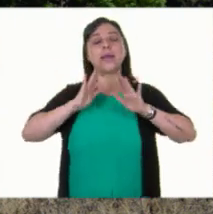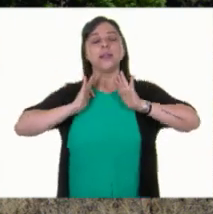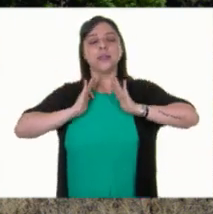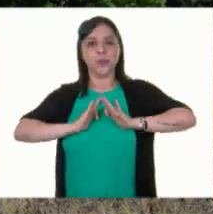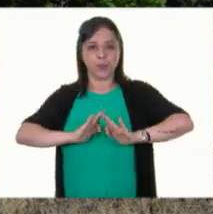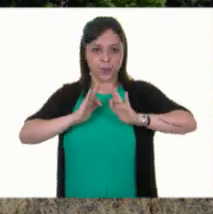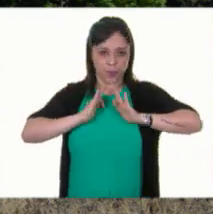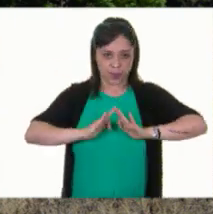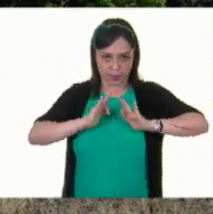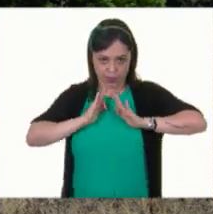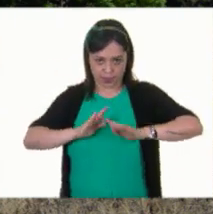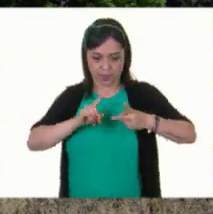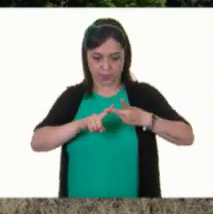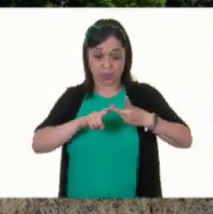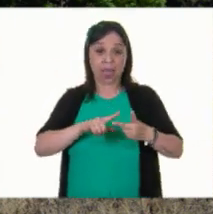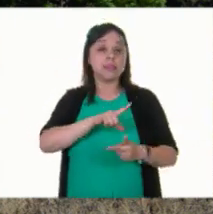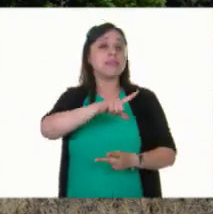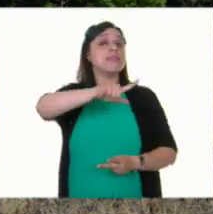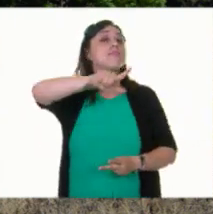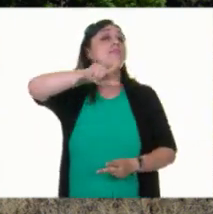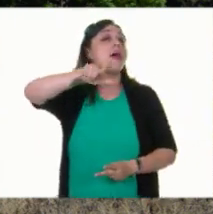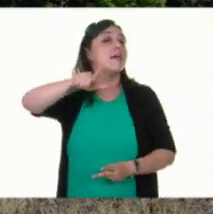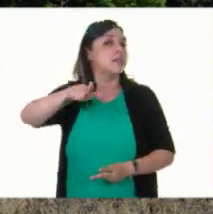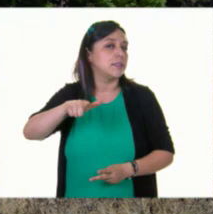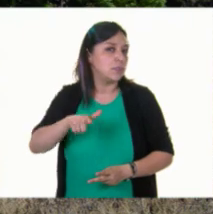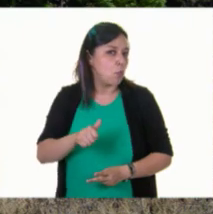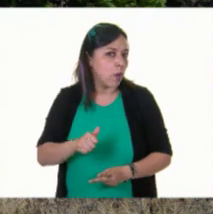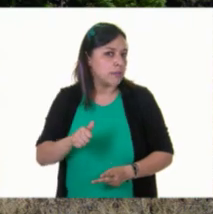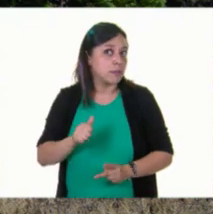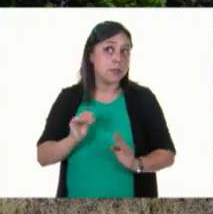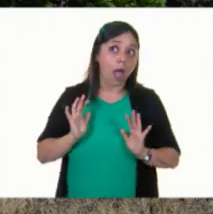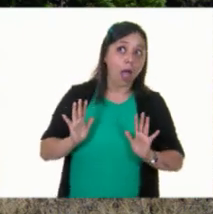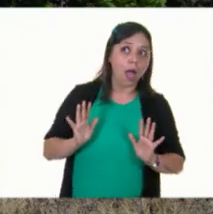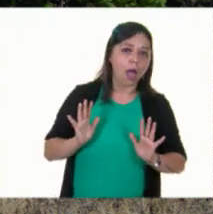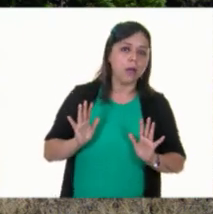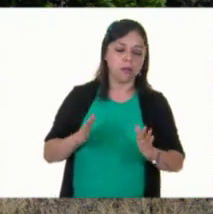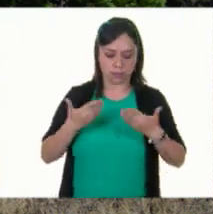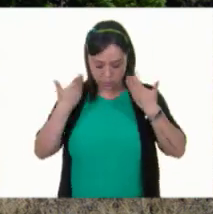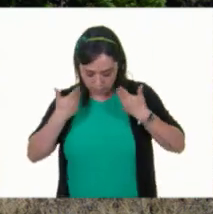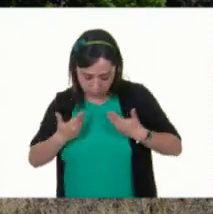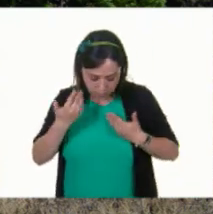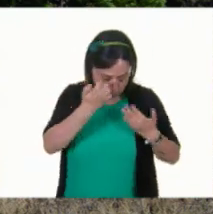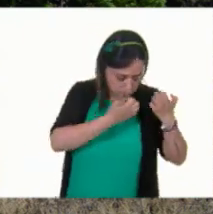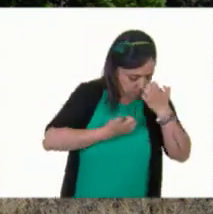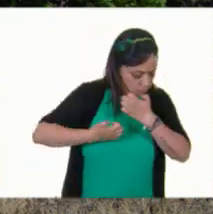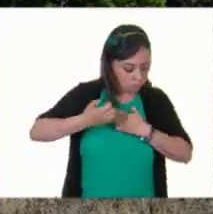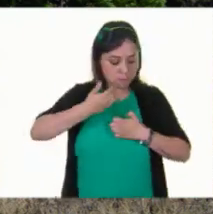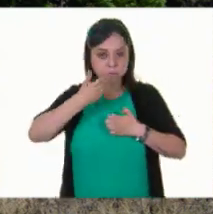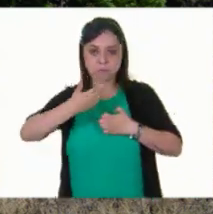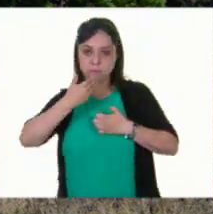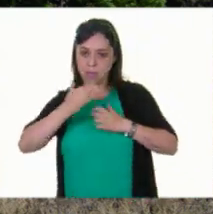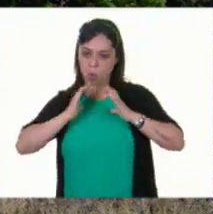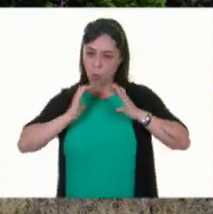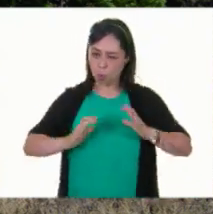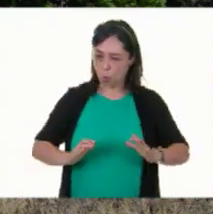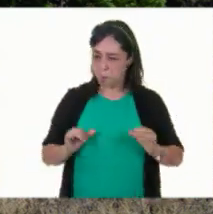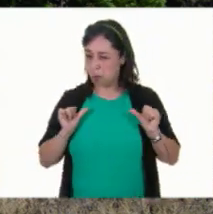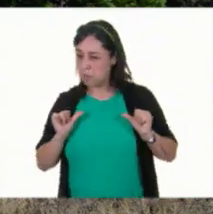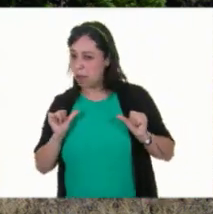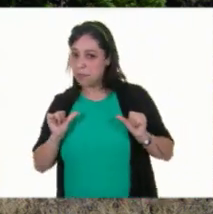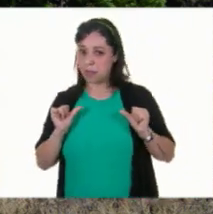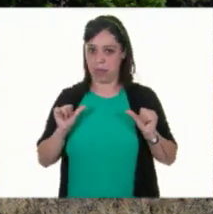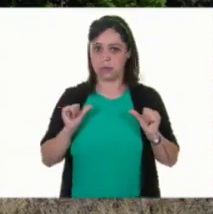Exacto. Y después debemos verificar que estemos bien, revisar nuestro cuerpo y ver que nos encontramos en buen